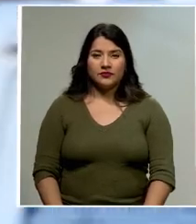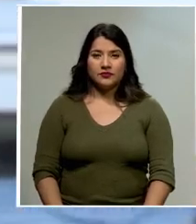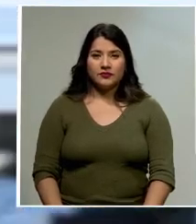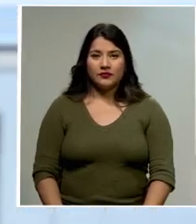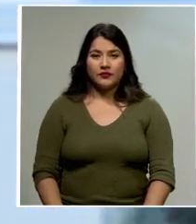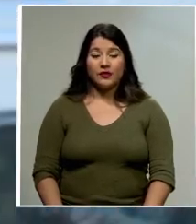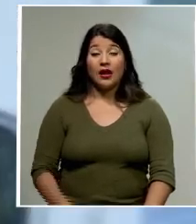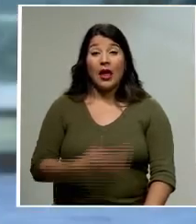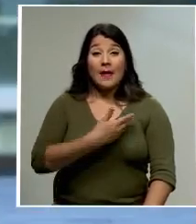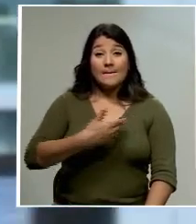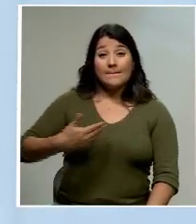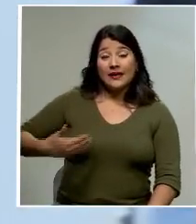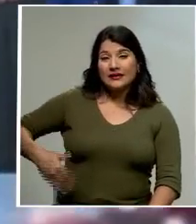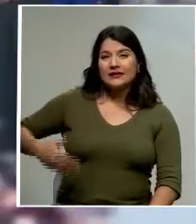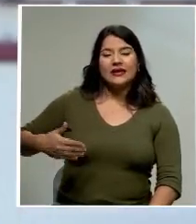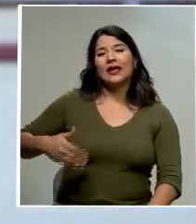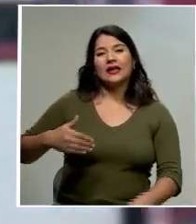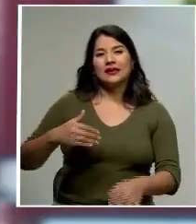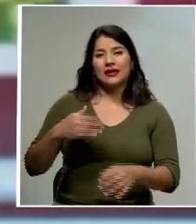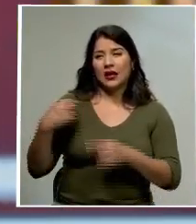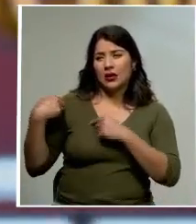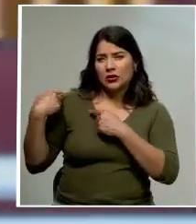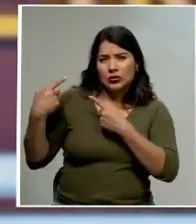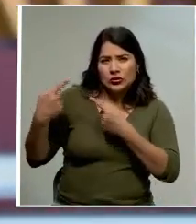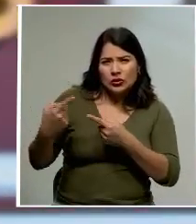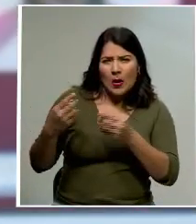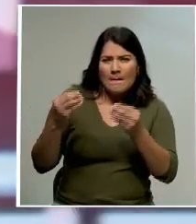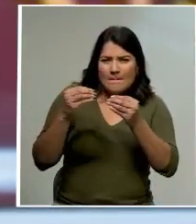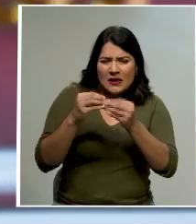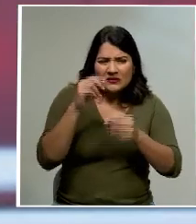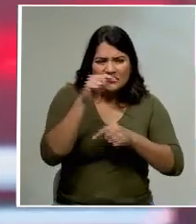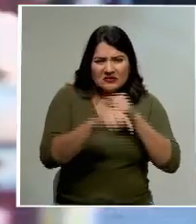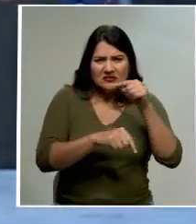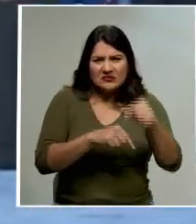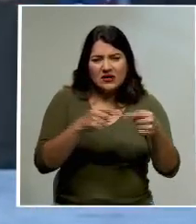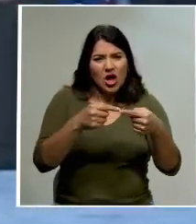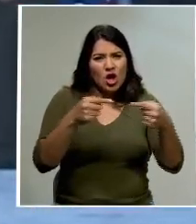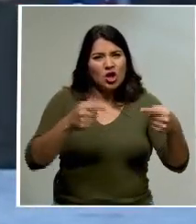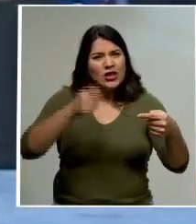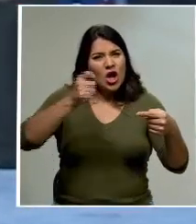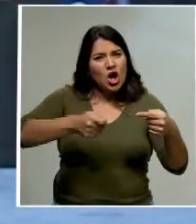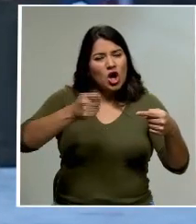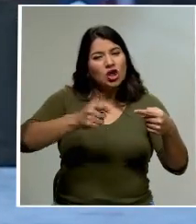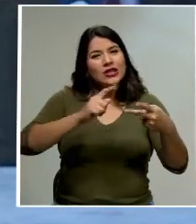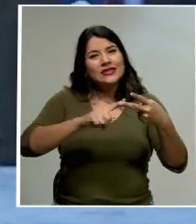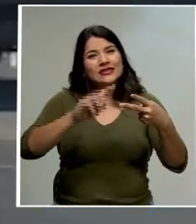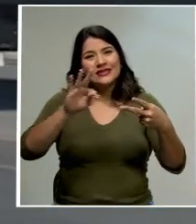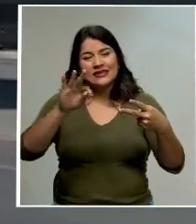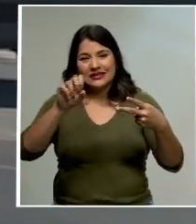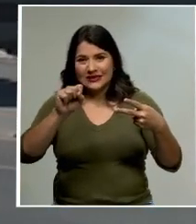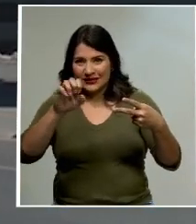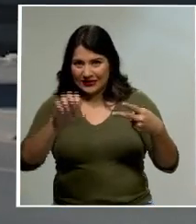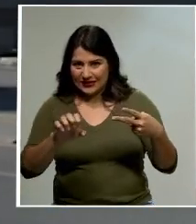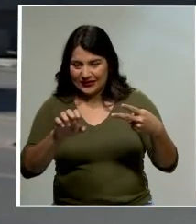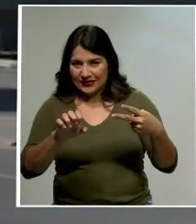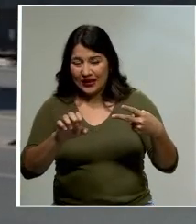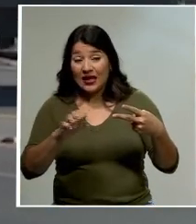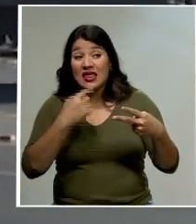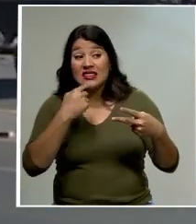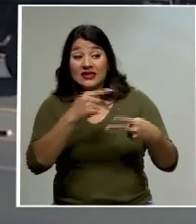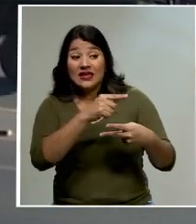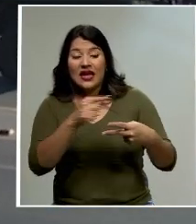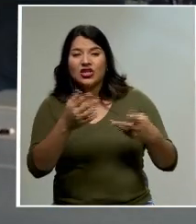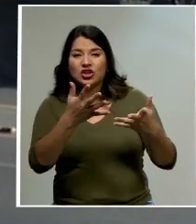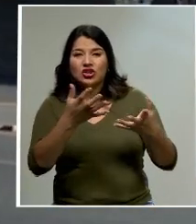El mandatario intensificó las últimas semanas sus ataques contra la Corte Suprema y el Tribunal Superior Electoral, a cuyos jueces acusa de